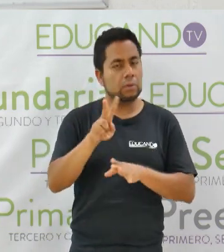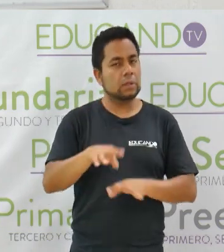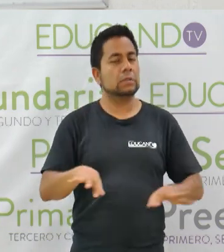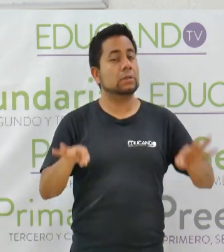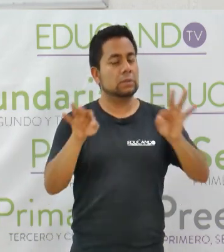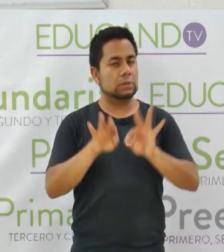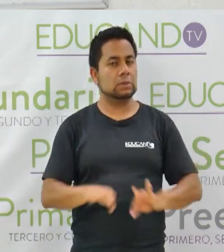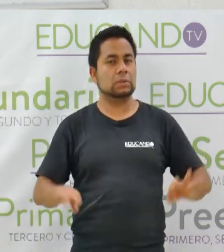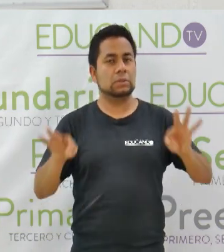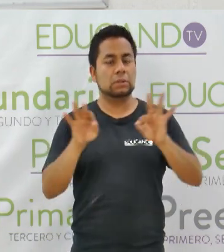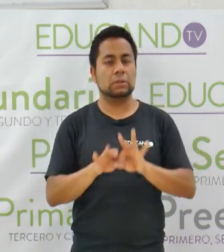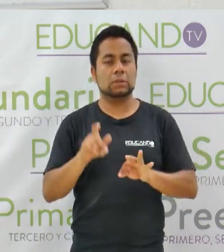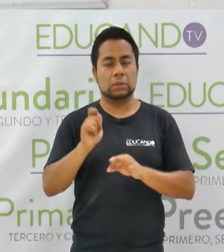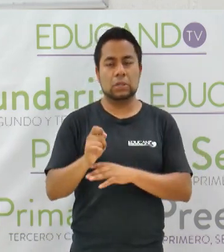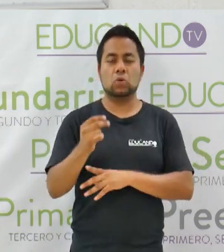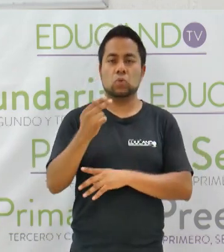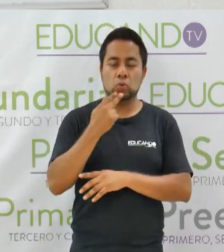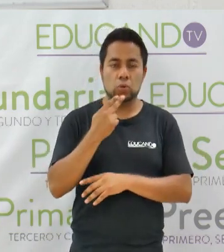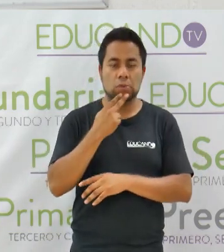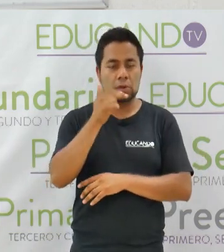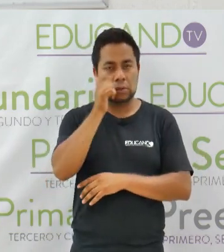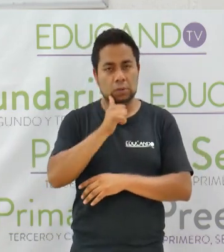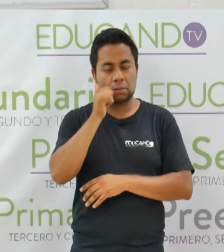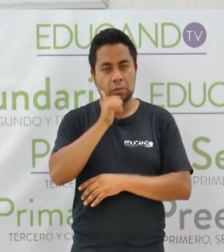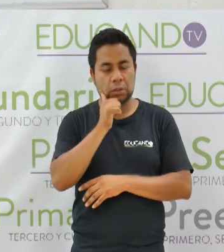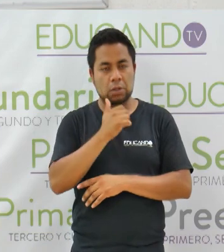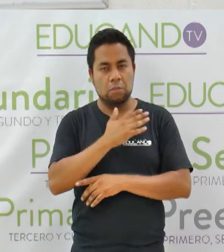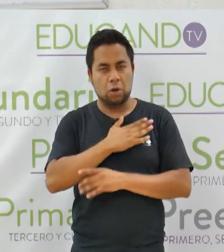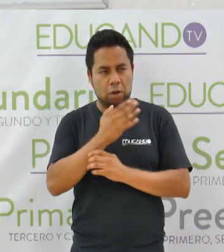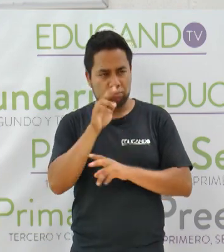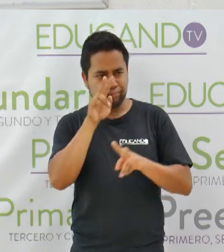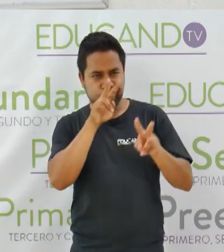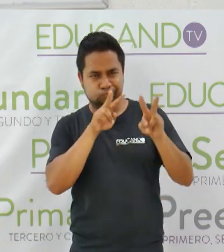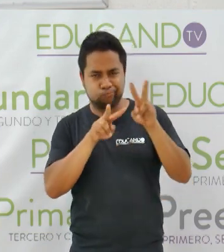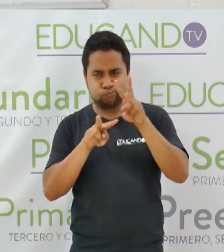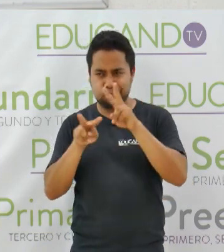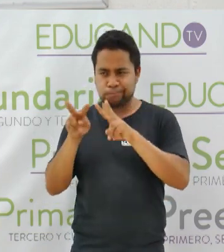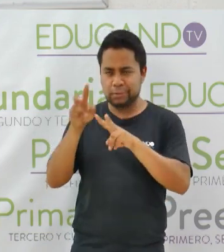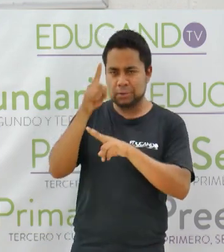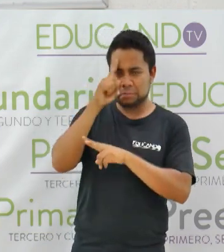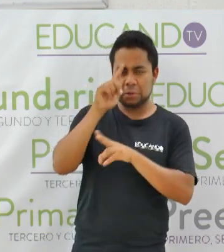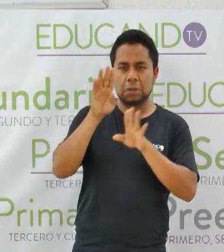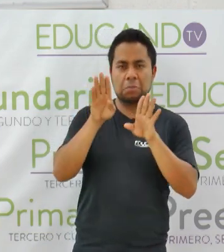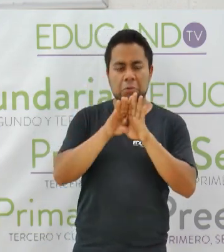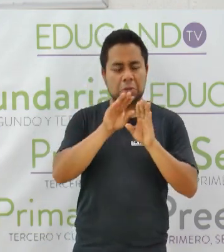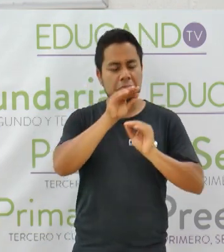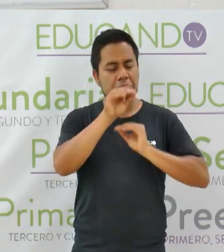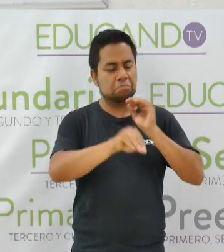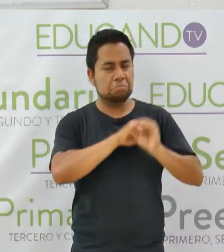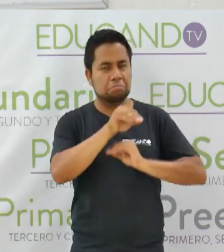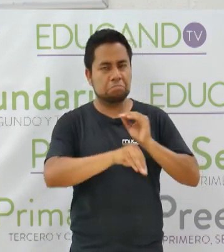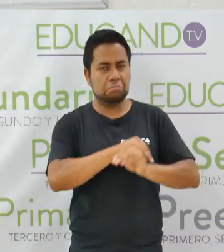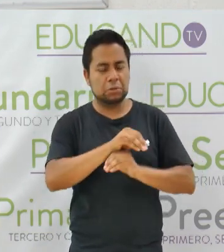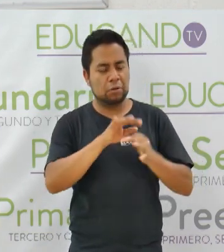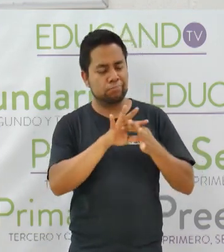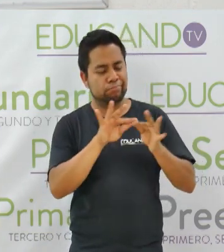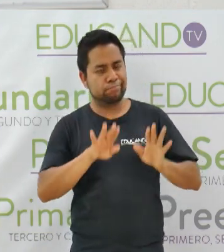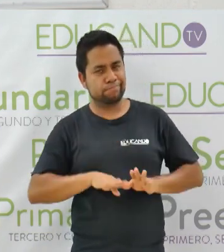parte fundamental utilizar una buena observación para poder hacer una